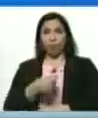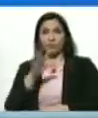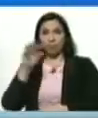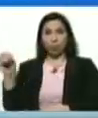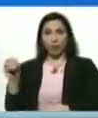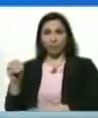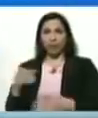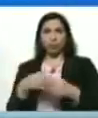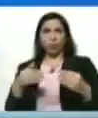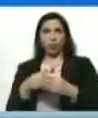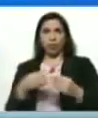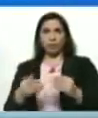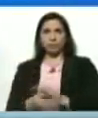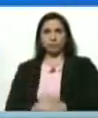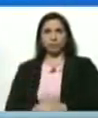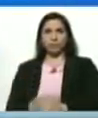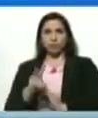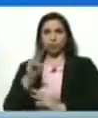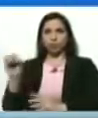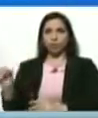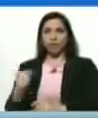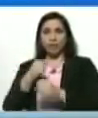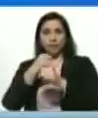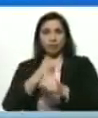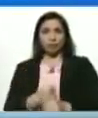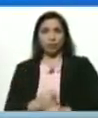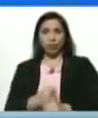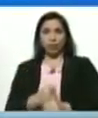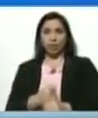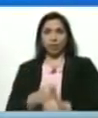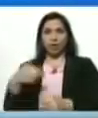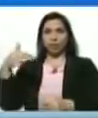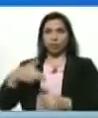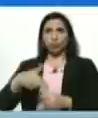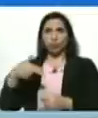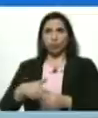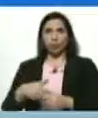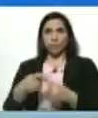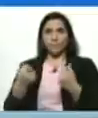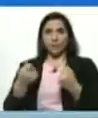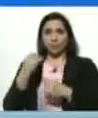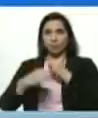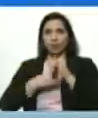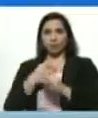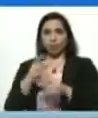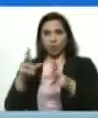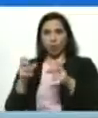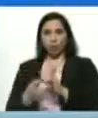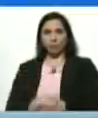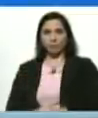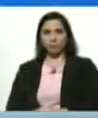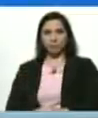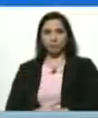de 200 bombas de gasolina a precio internacional